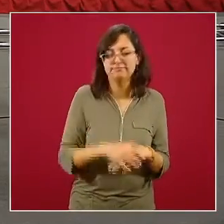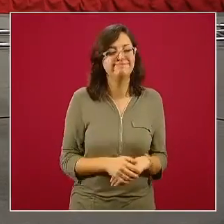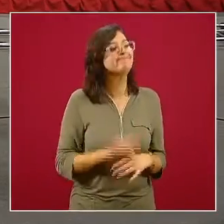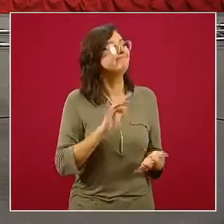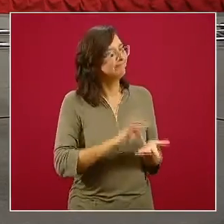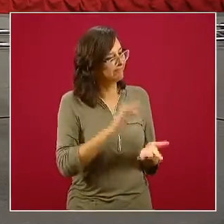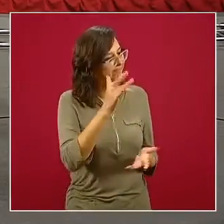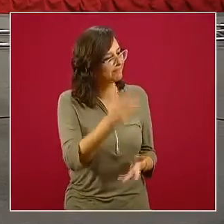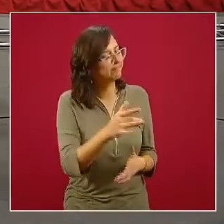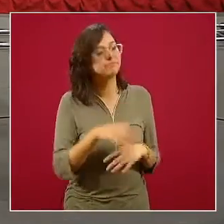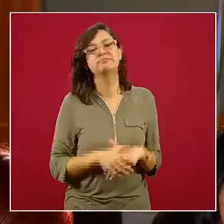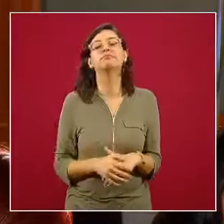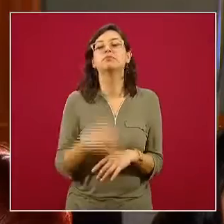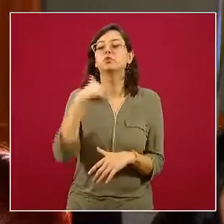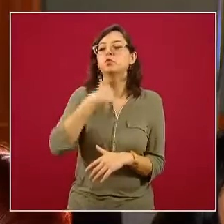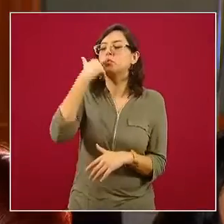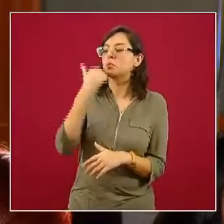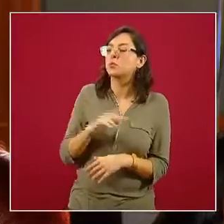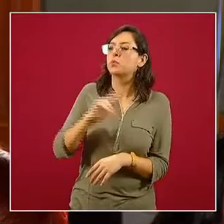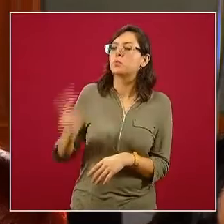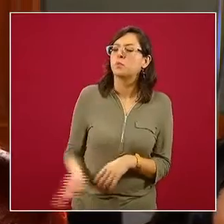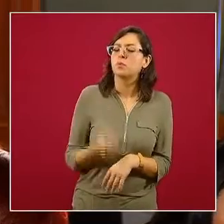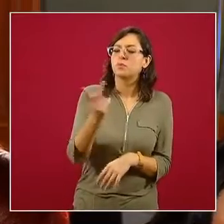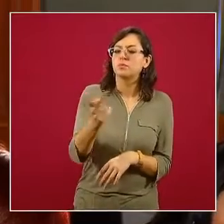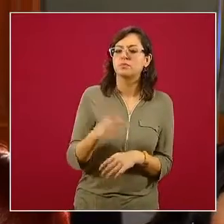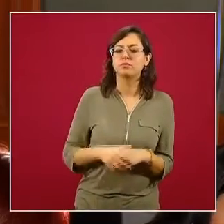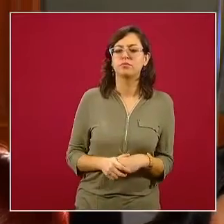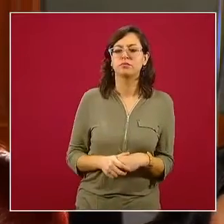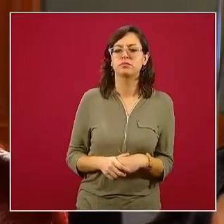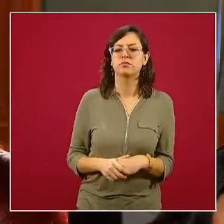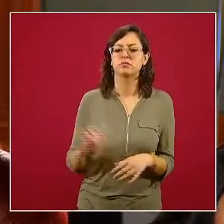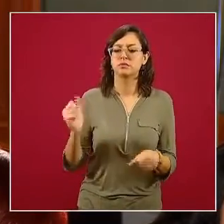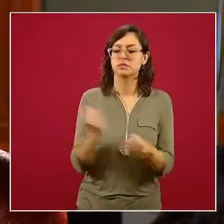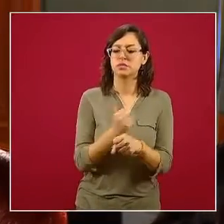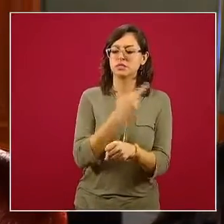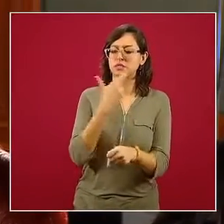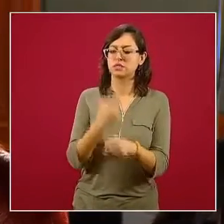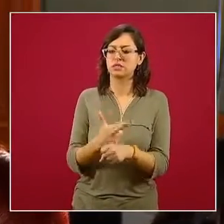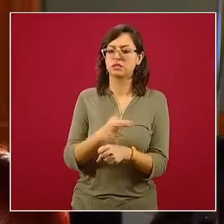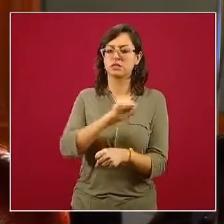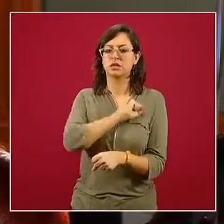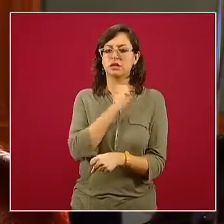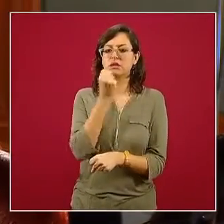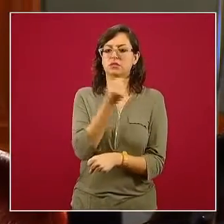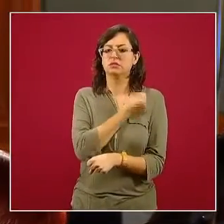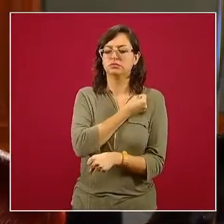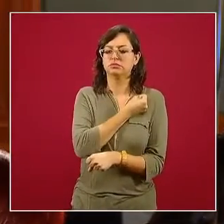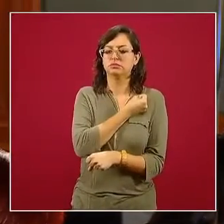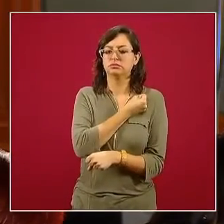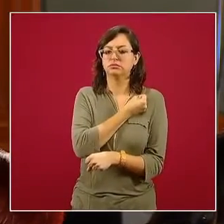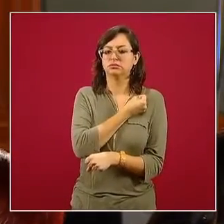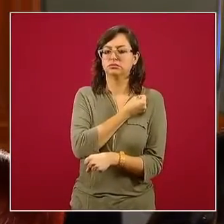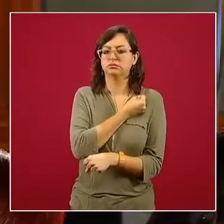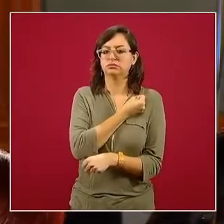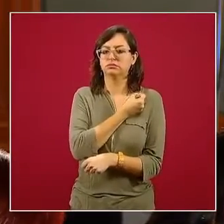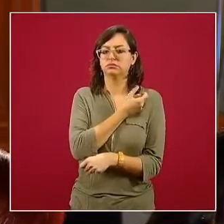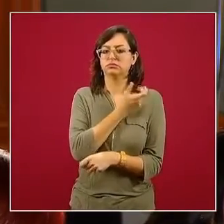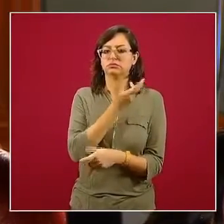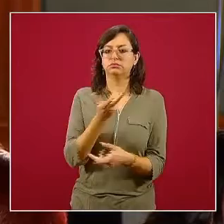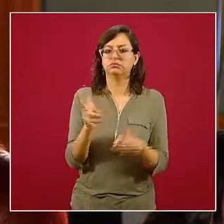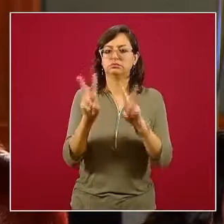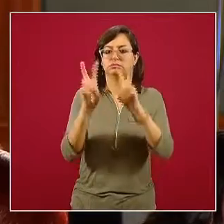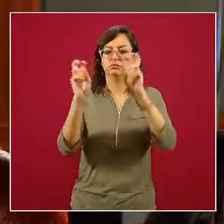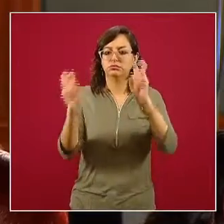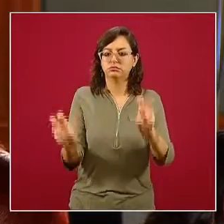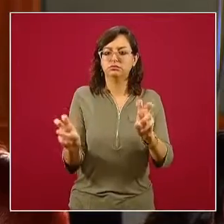quisiera preguntar, ¿por qué no adquirió la Secretaría de Salud el hecho de informarnos un poco más de